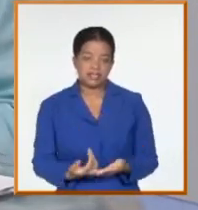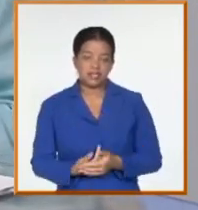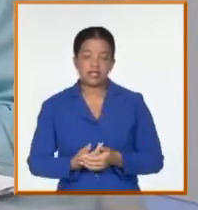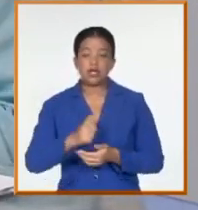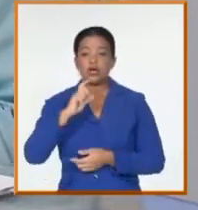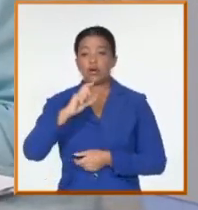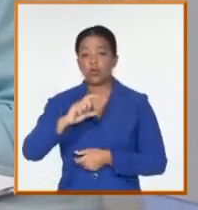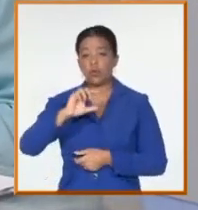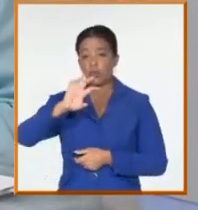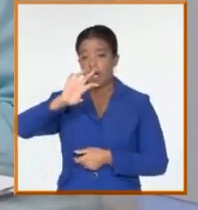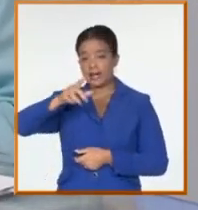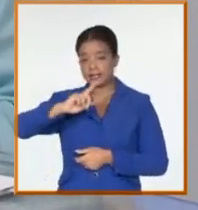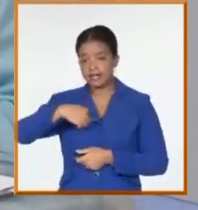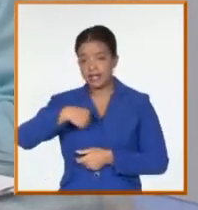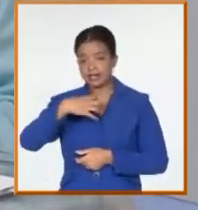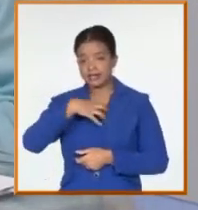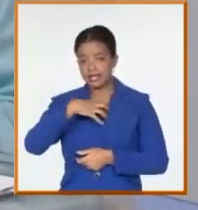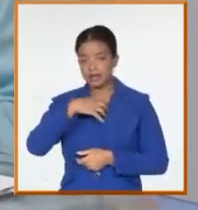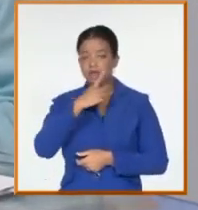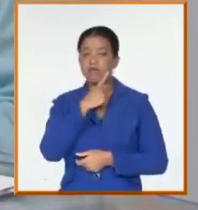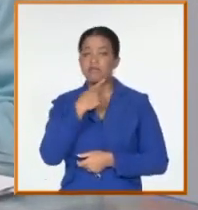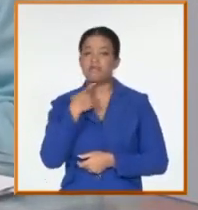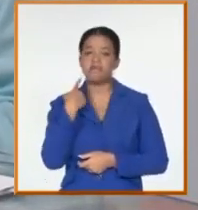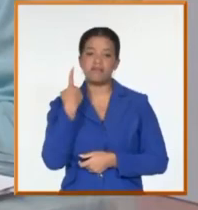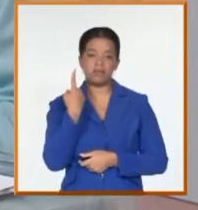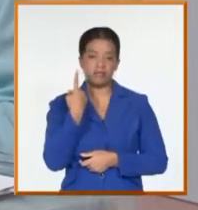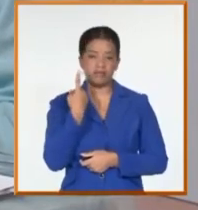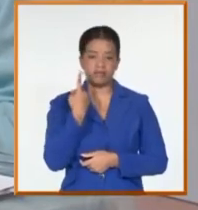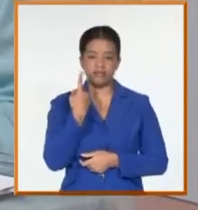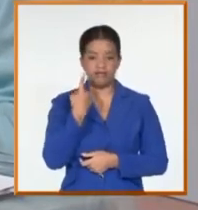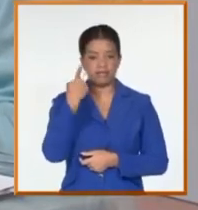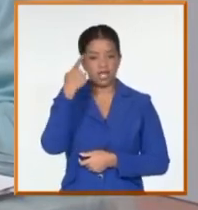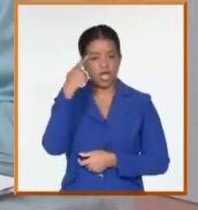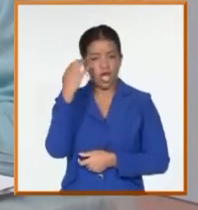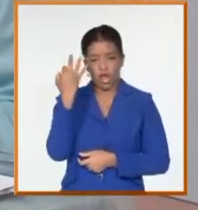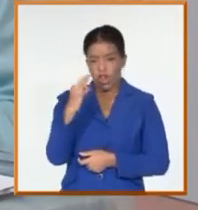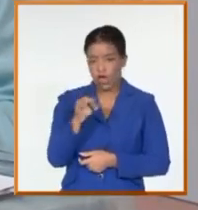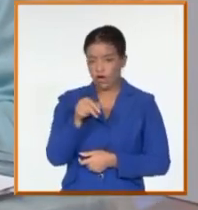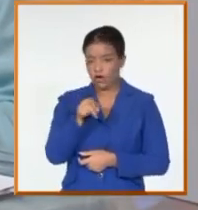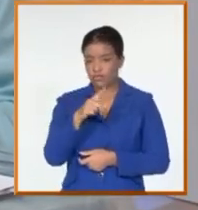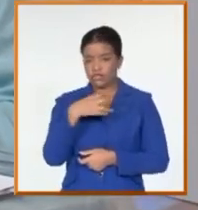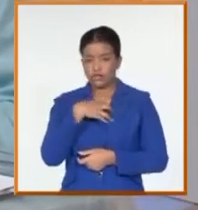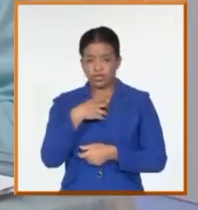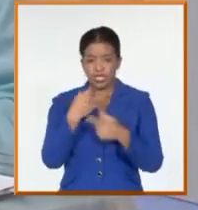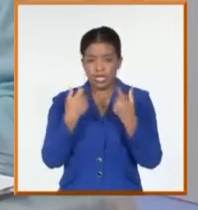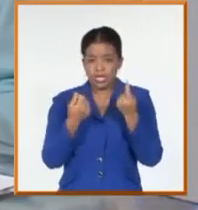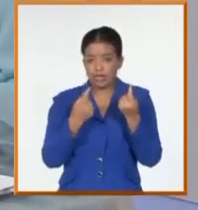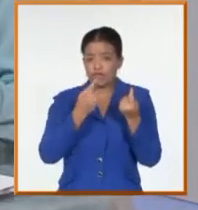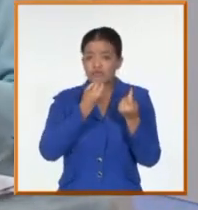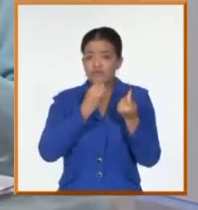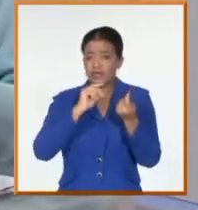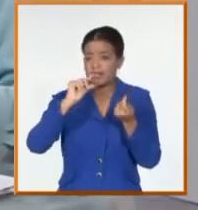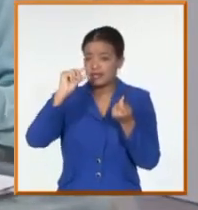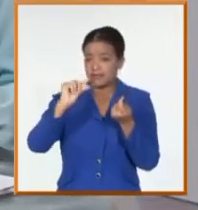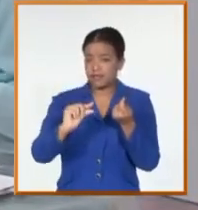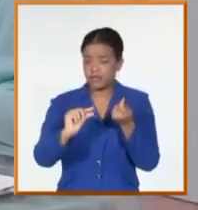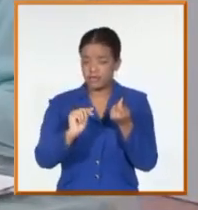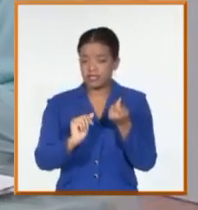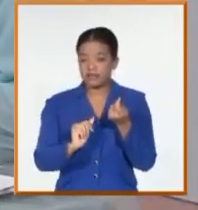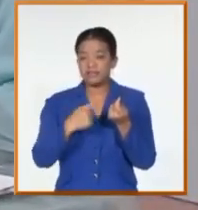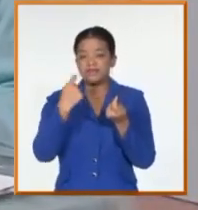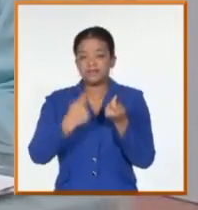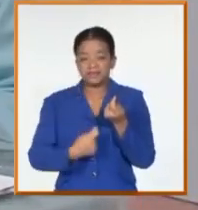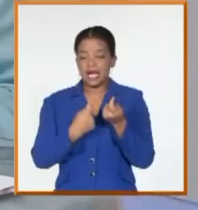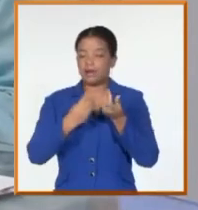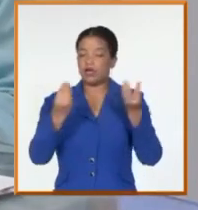cobrar vencida esto lógicamente si no se tiene dinero no se logra disminuir acá tiene que ir las dos cosas